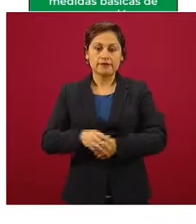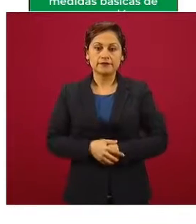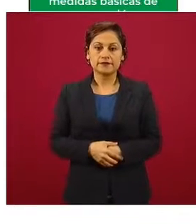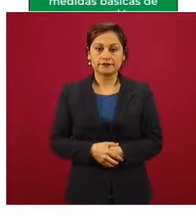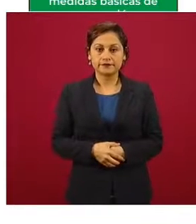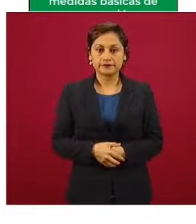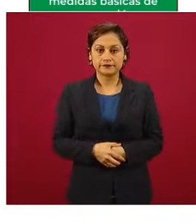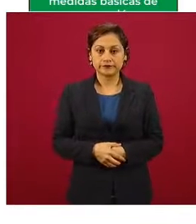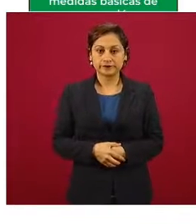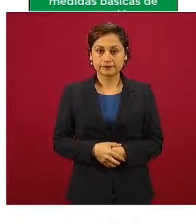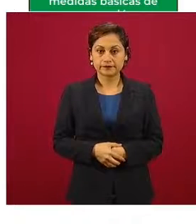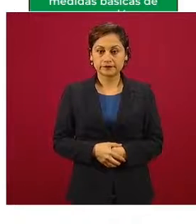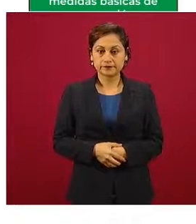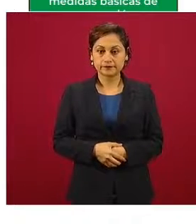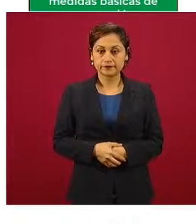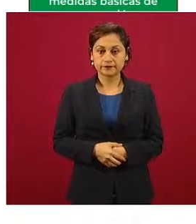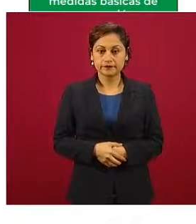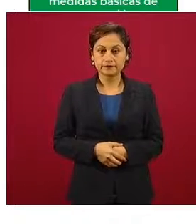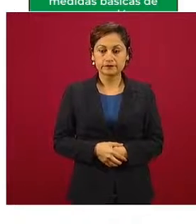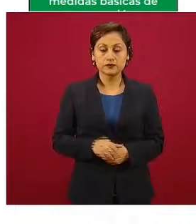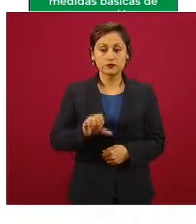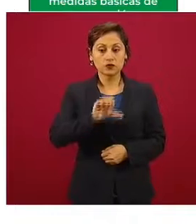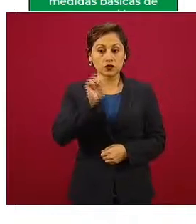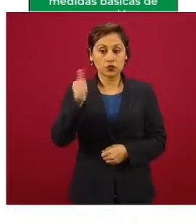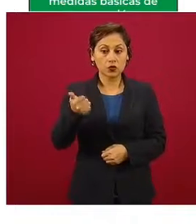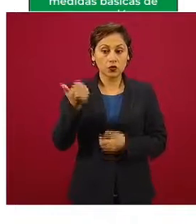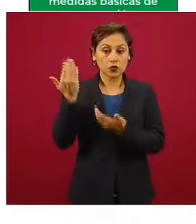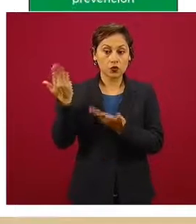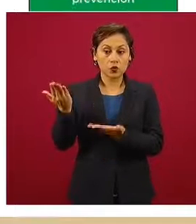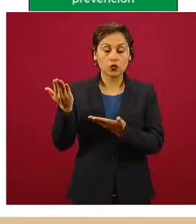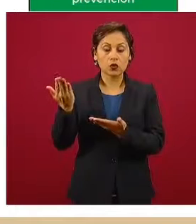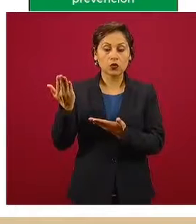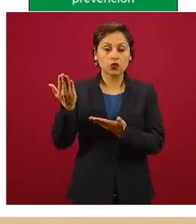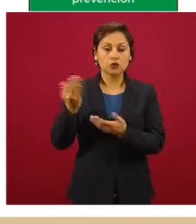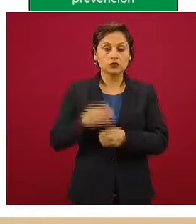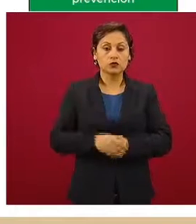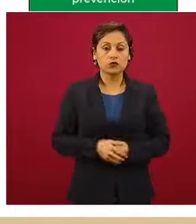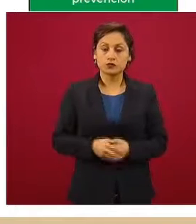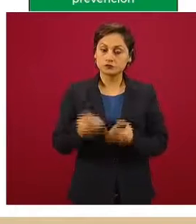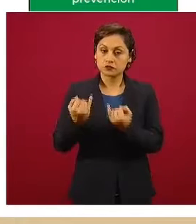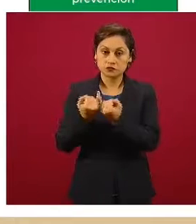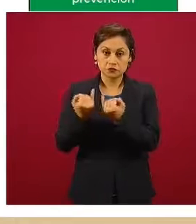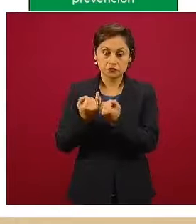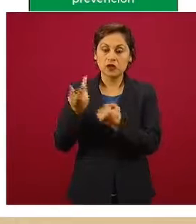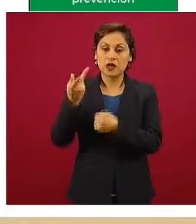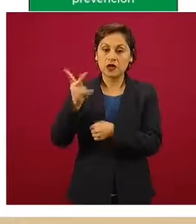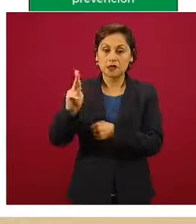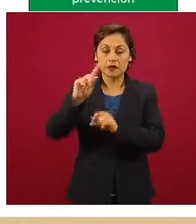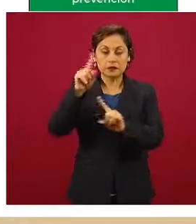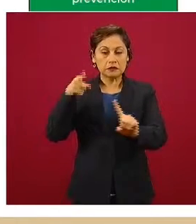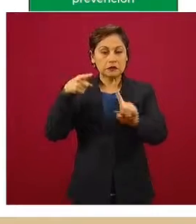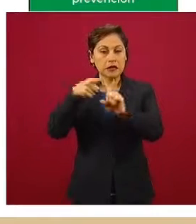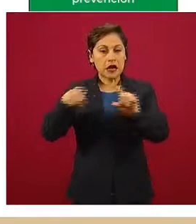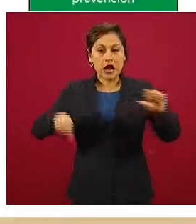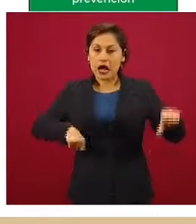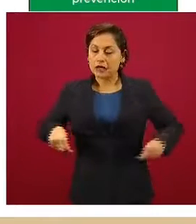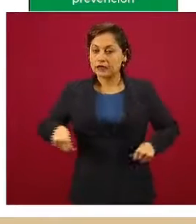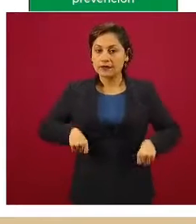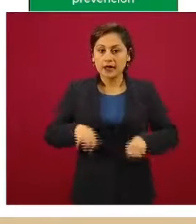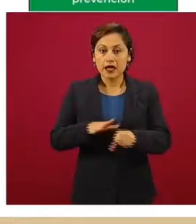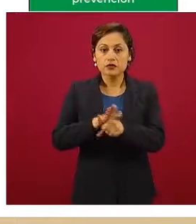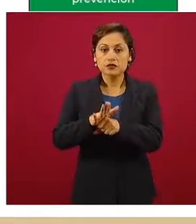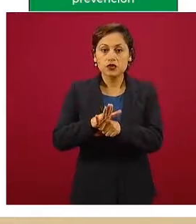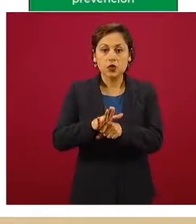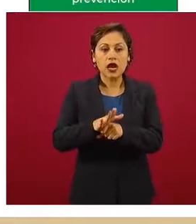La siguiente es la misma lista y me voy a concentrar ahora algunos ejemplos específicos de actividades que son